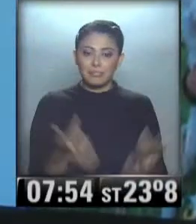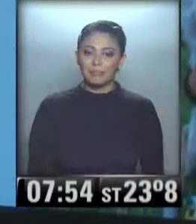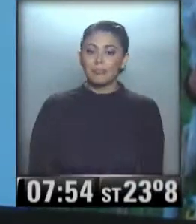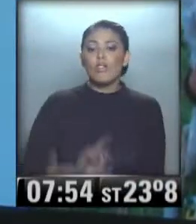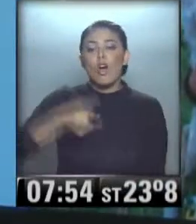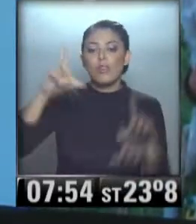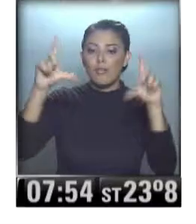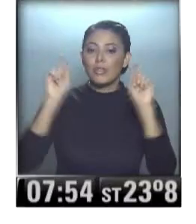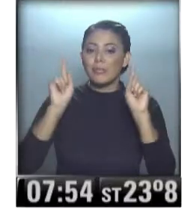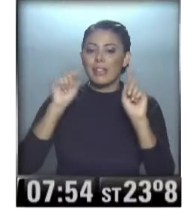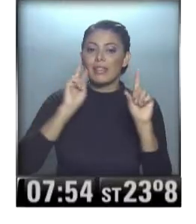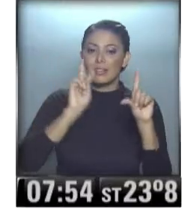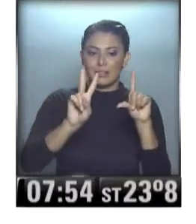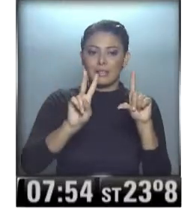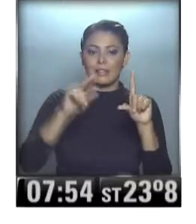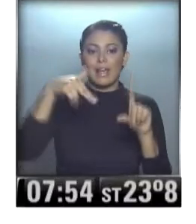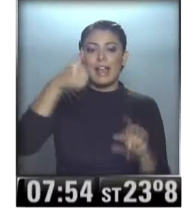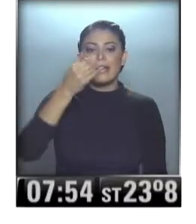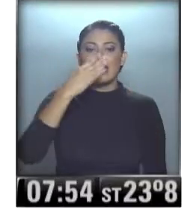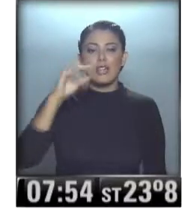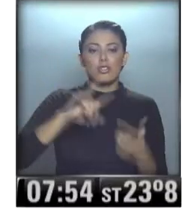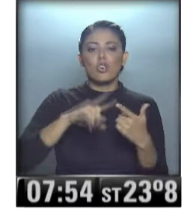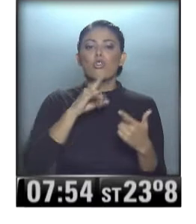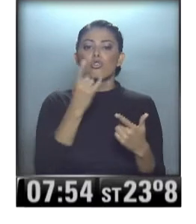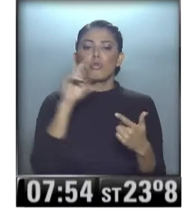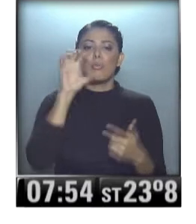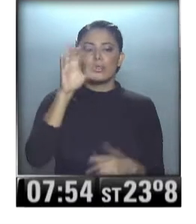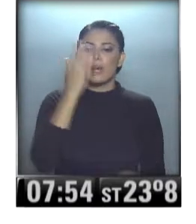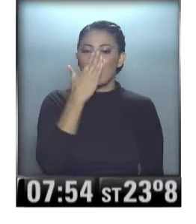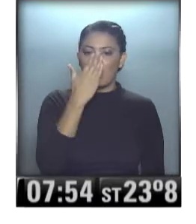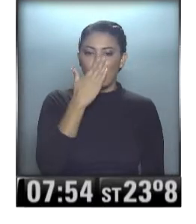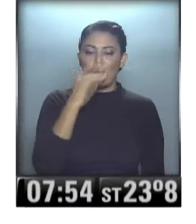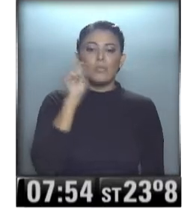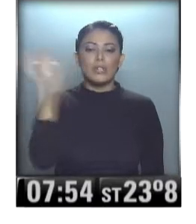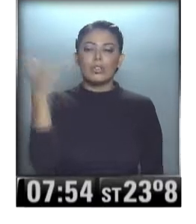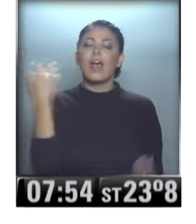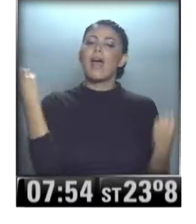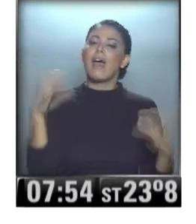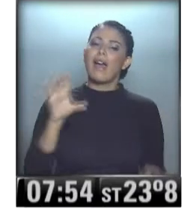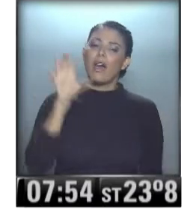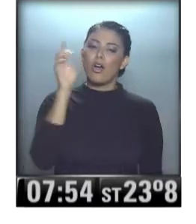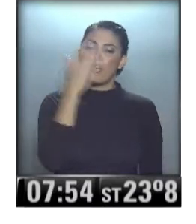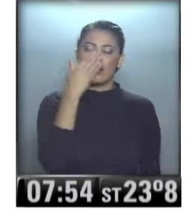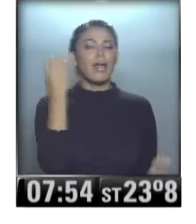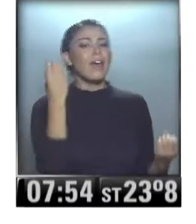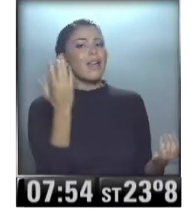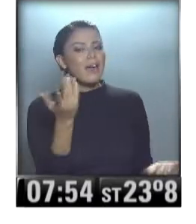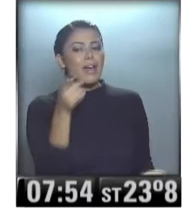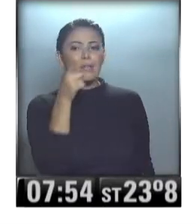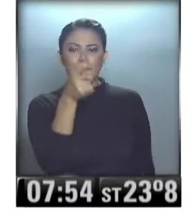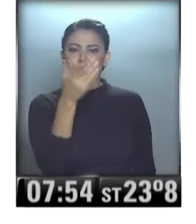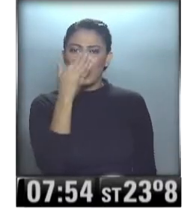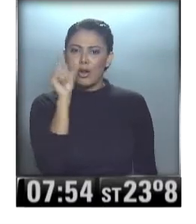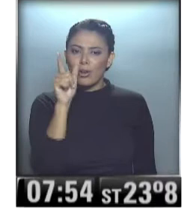otra foto de Cristian. Mira, Nacho y Tuco, de Córdoba. Un beso para todos. Son de Córdoba. Córdoba, es hermoso. Qué amigo que tenés,